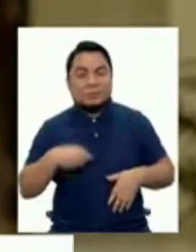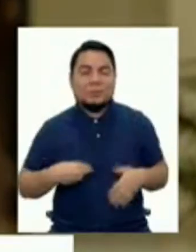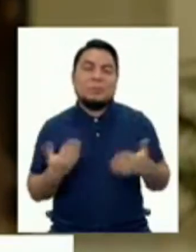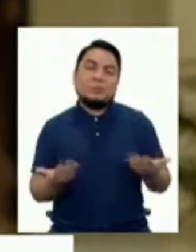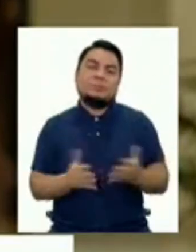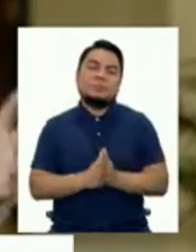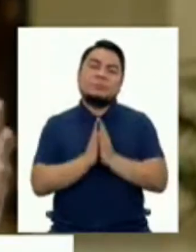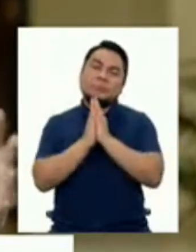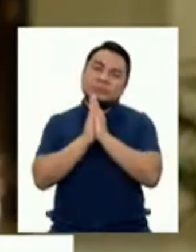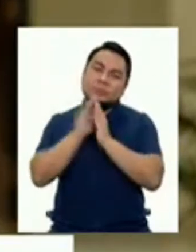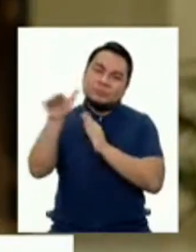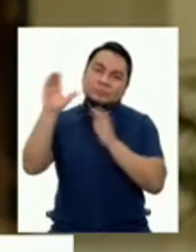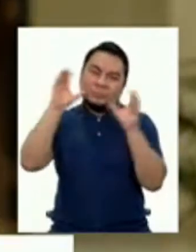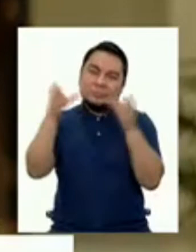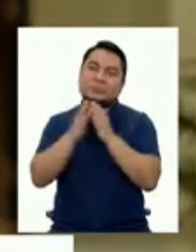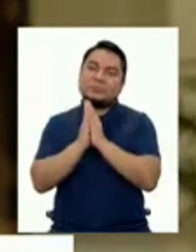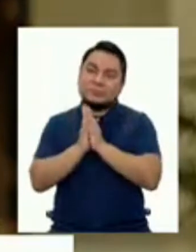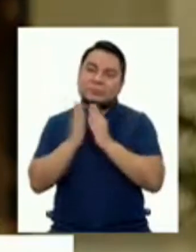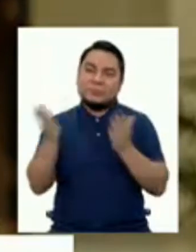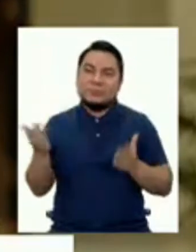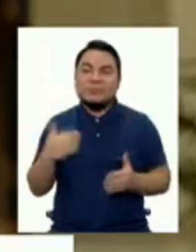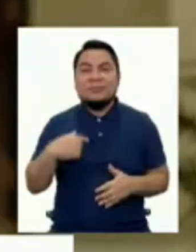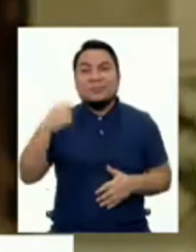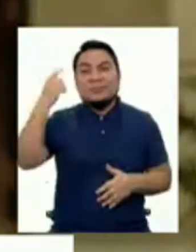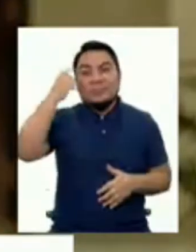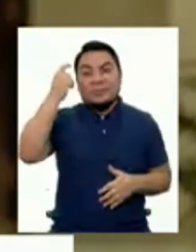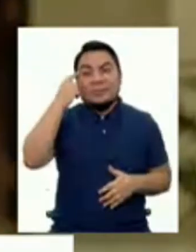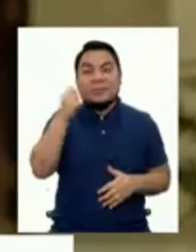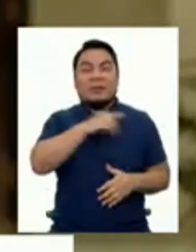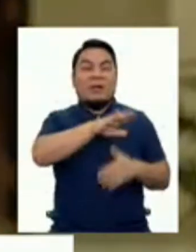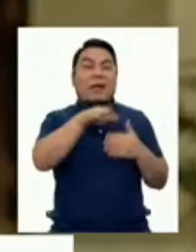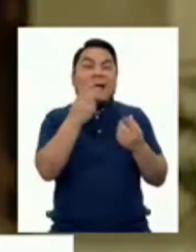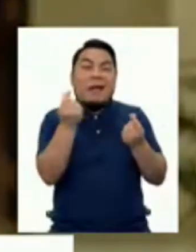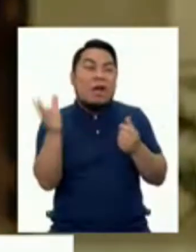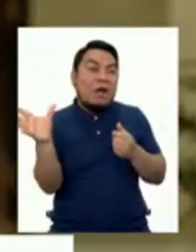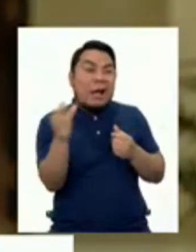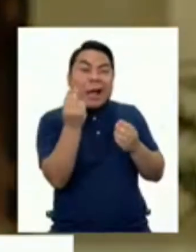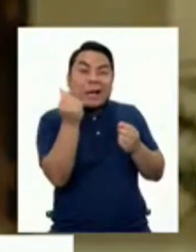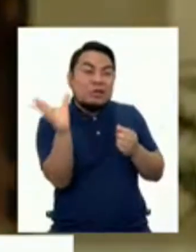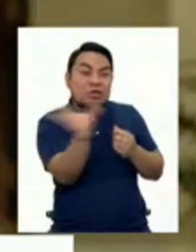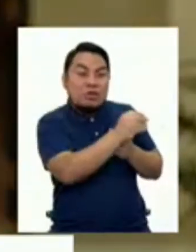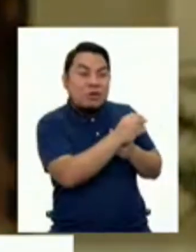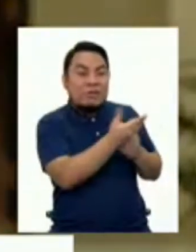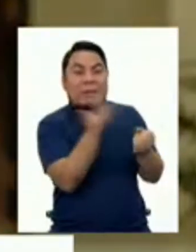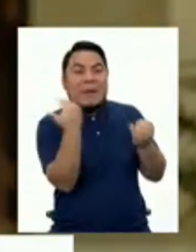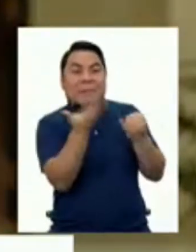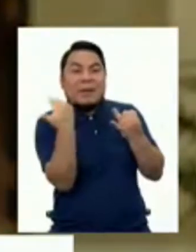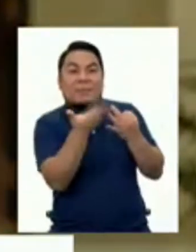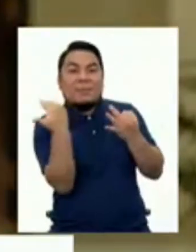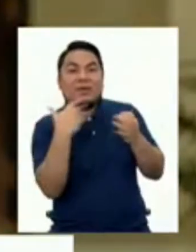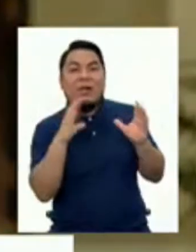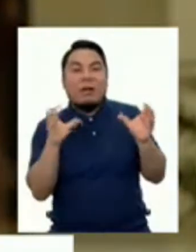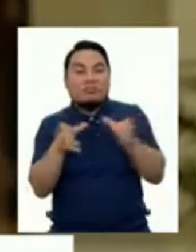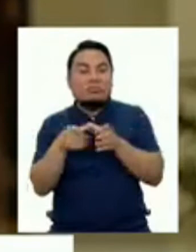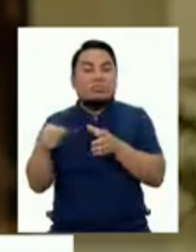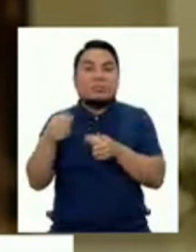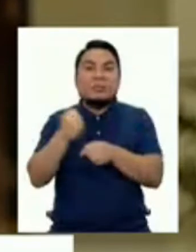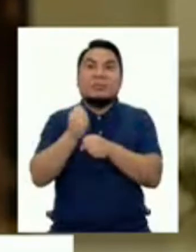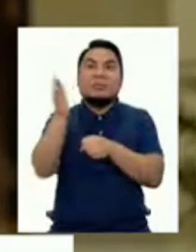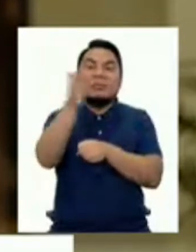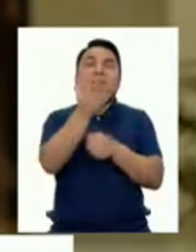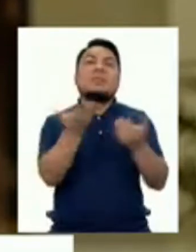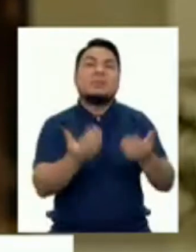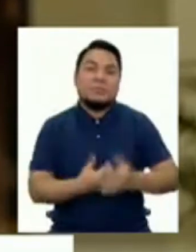para no tener permanentemente parte del gabinete en el Congreso. Como le digo, nuestra predisposición está